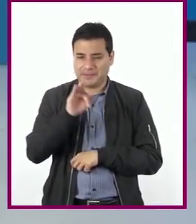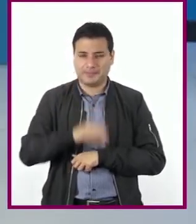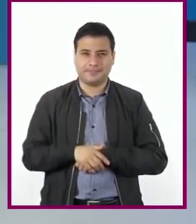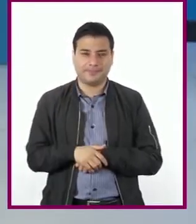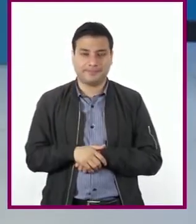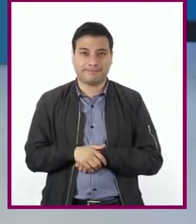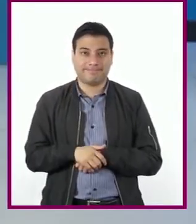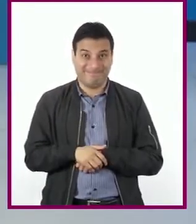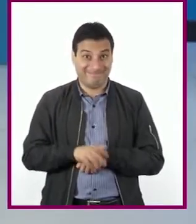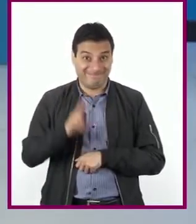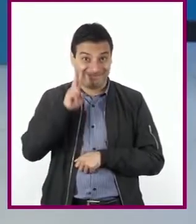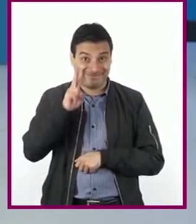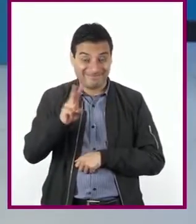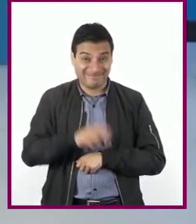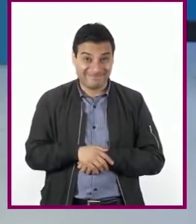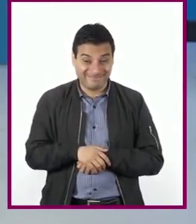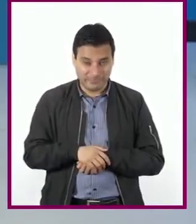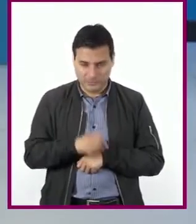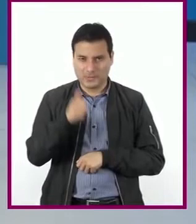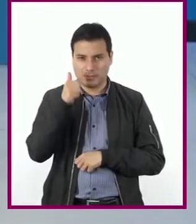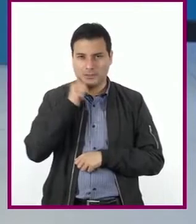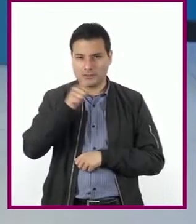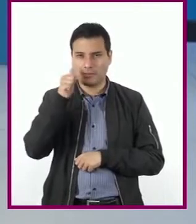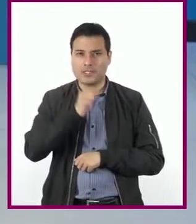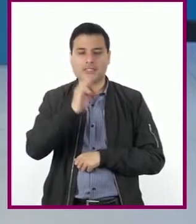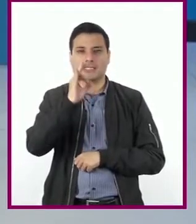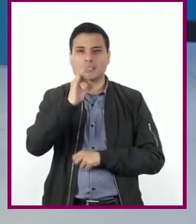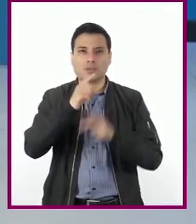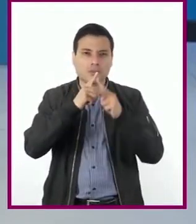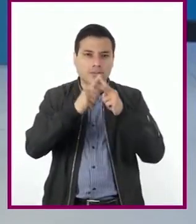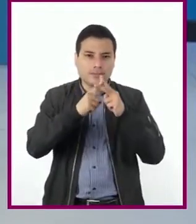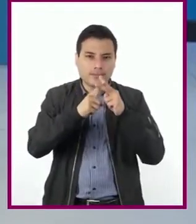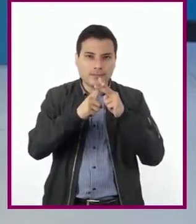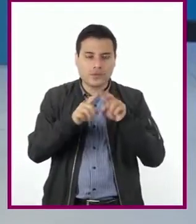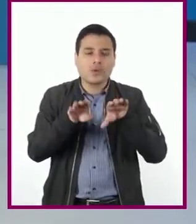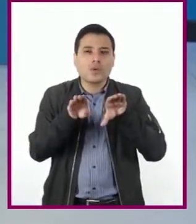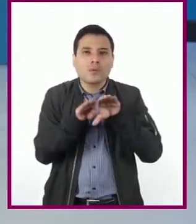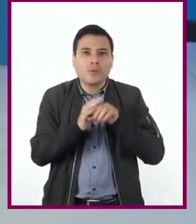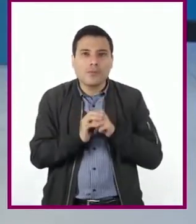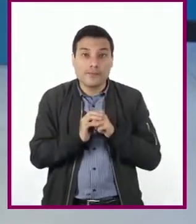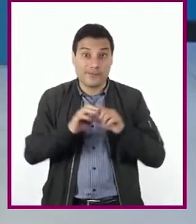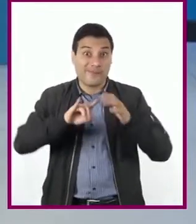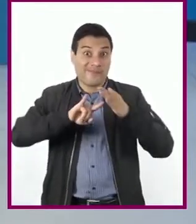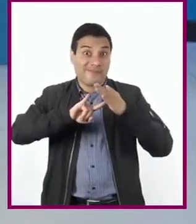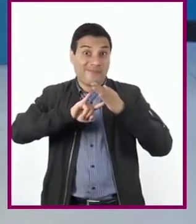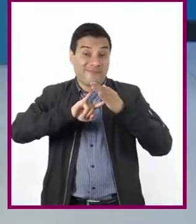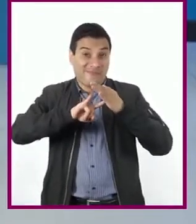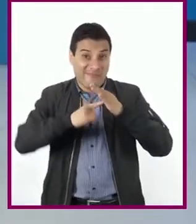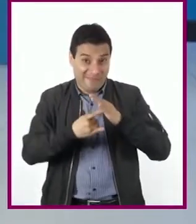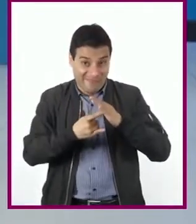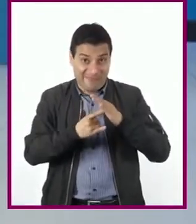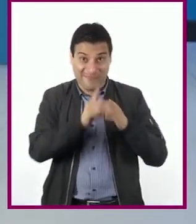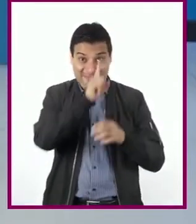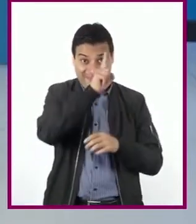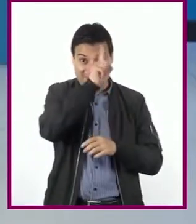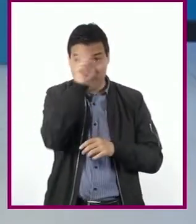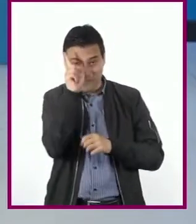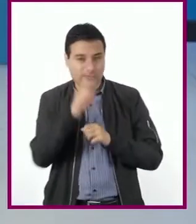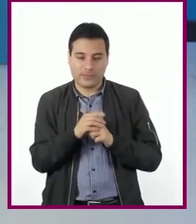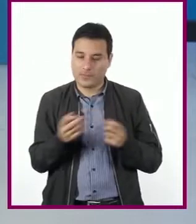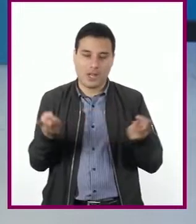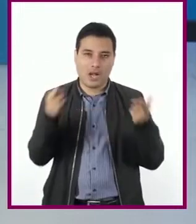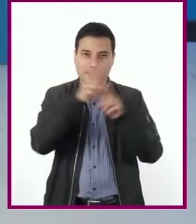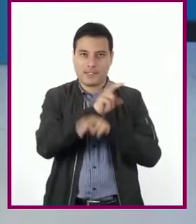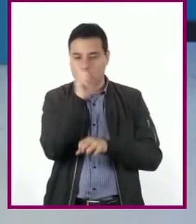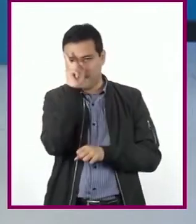puedes observar, siempre medimos los grados en sentido contrario de las manecillas del reloj. Vamos a ver,